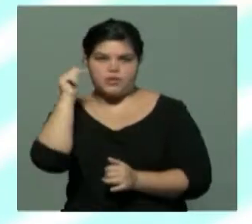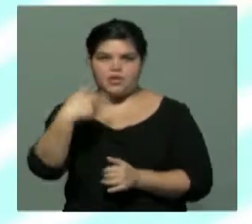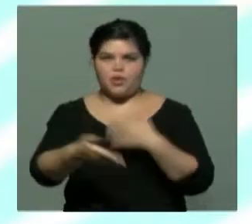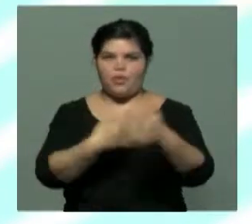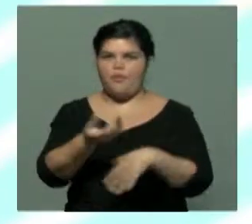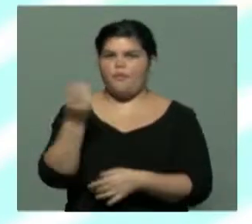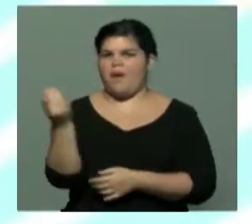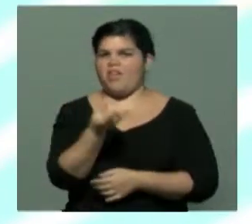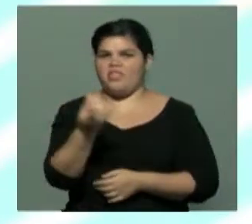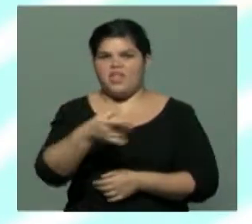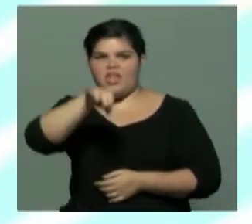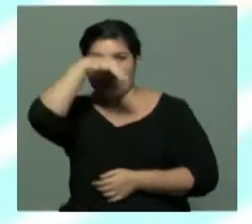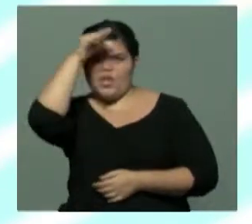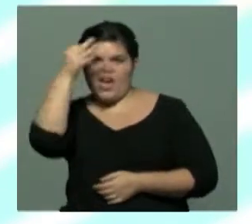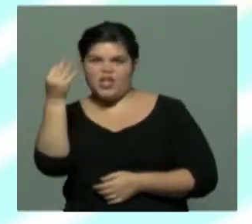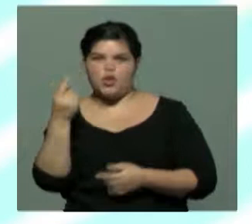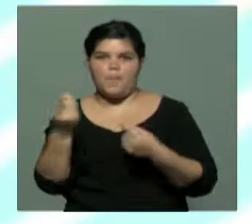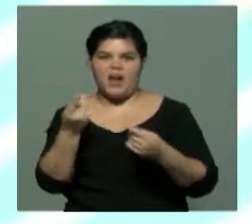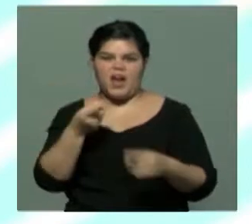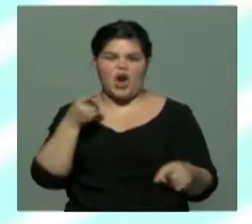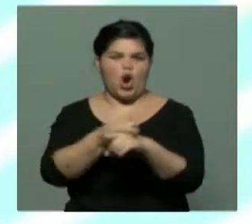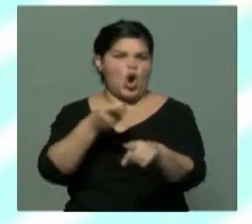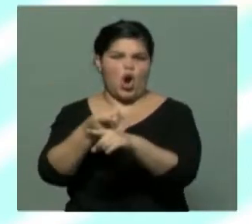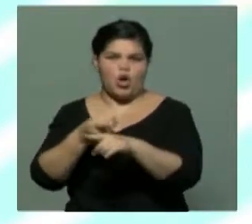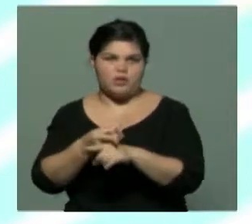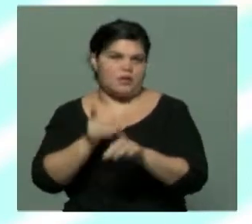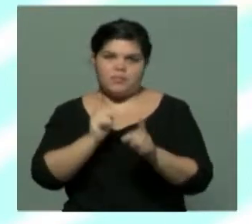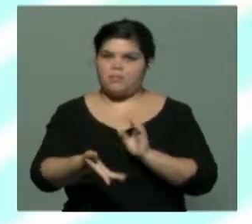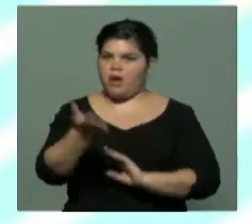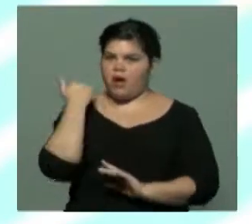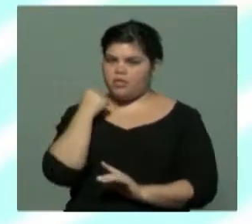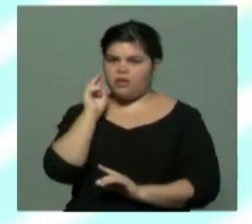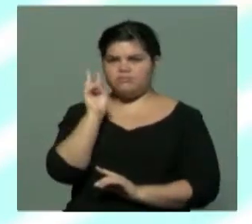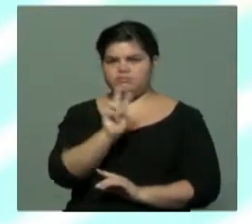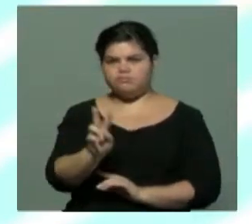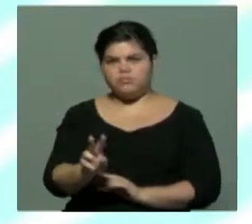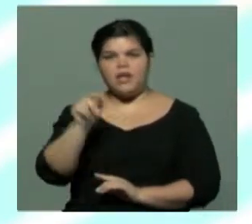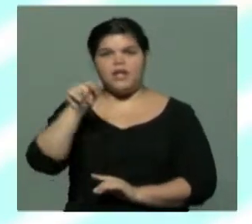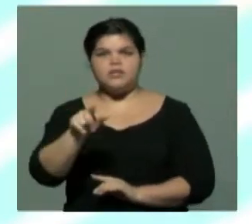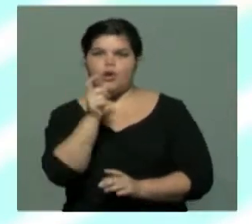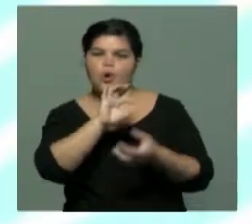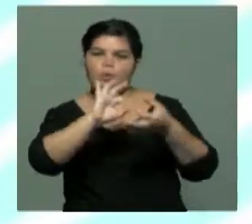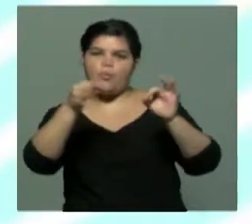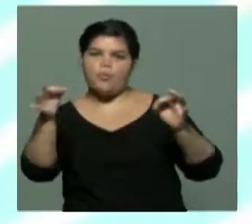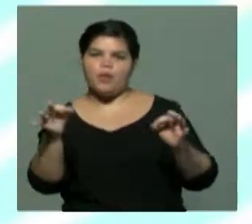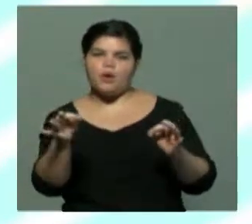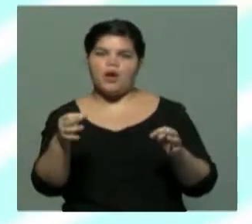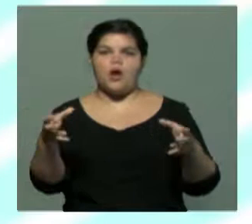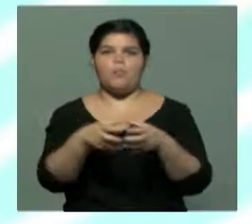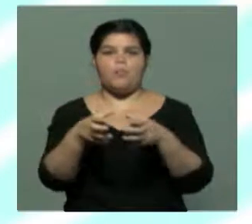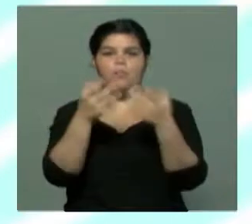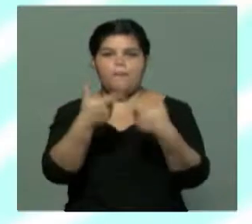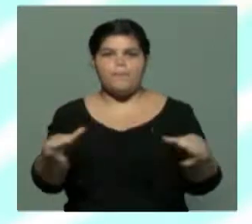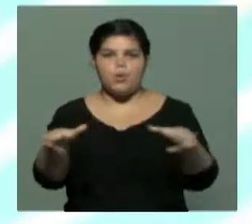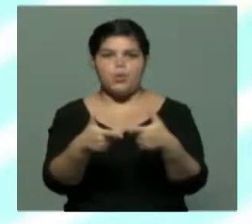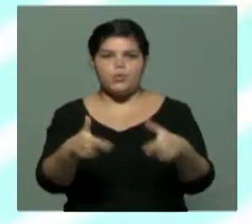actual, Teatro Antidisturbios. Lo leímos hace un ratito y producción me dijo, es una canción de Los Redonditos de Ricota. Triste imagen